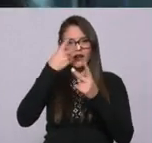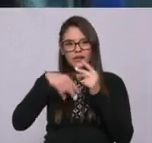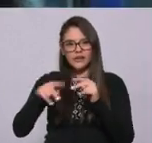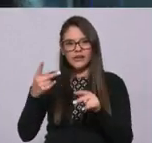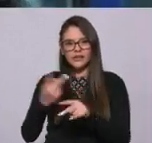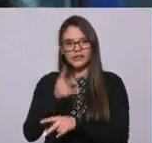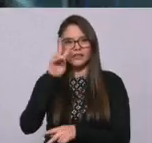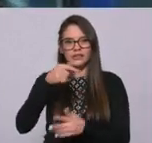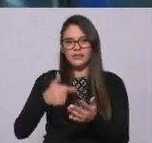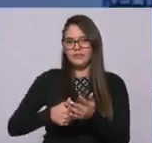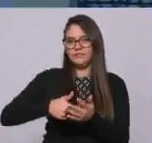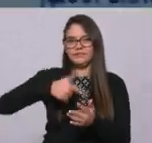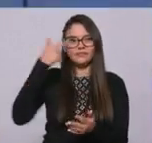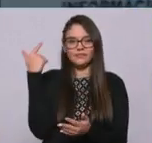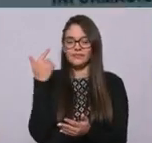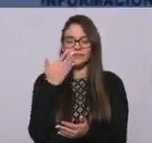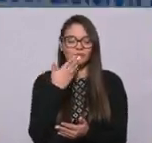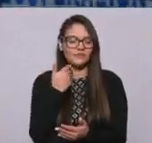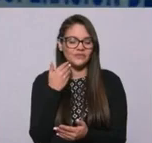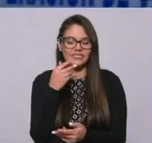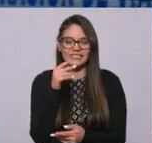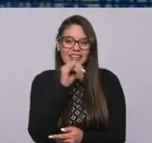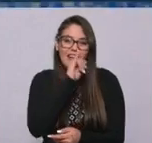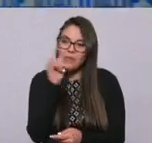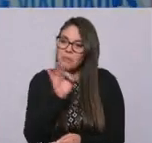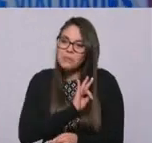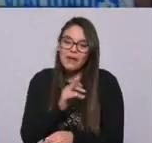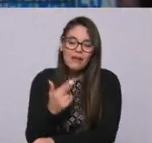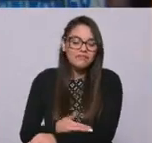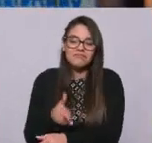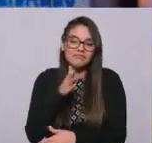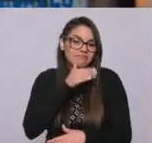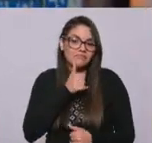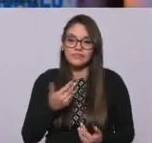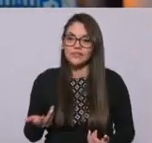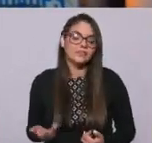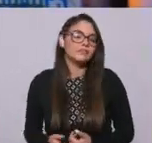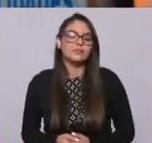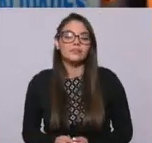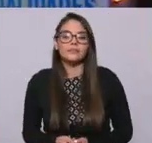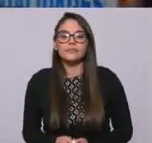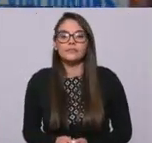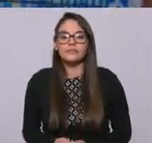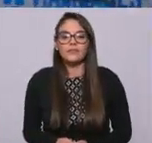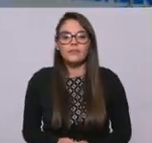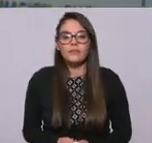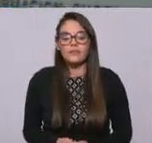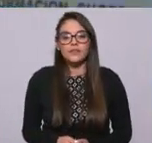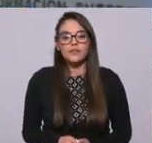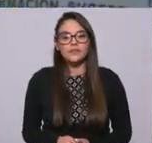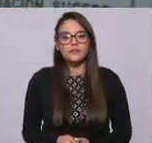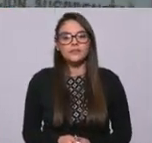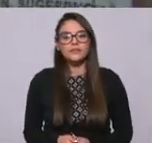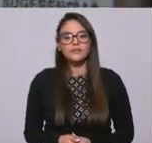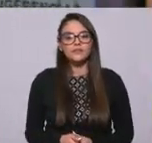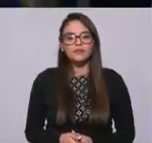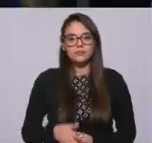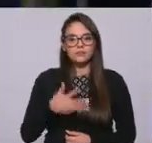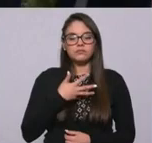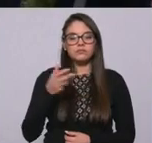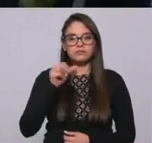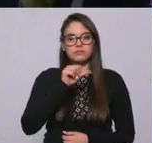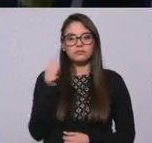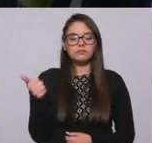tenemos, gravísimo, irreparable, irreversible. Así es, sin duda alguna. Maestro, ¿existe alguna medida que tome el programa Conduce